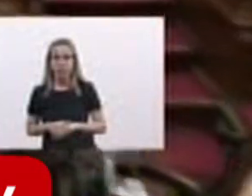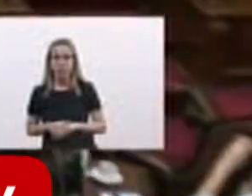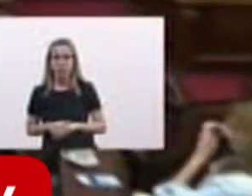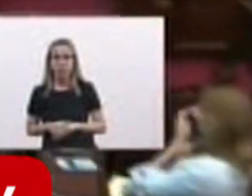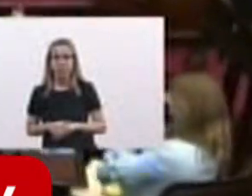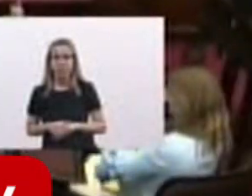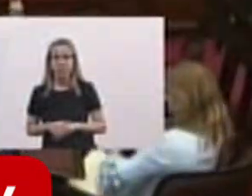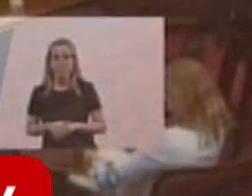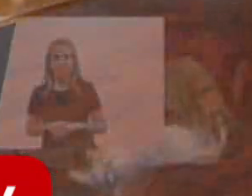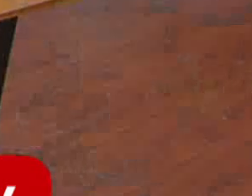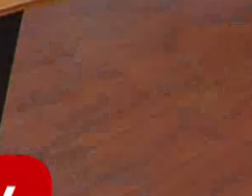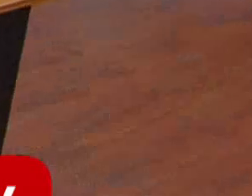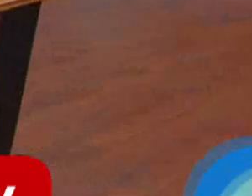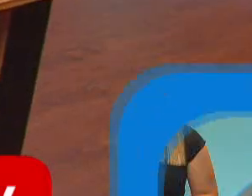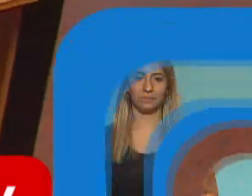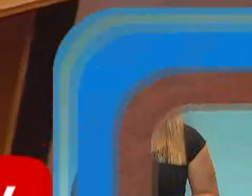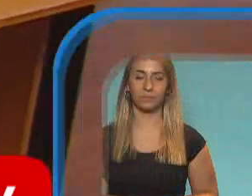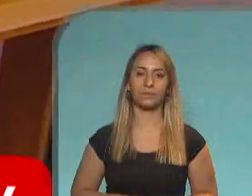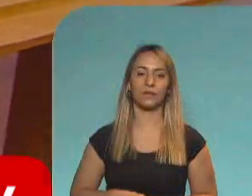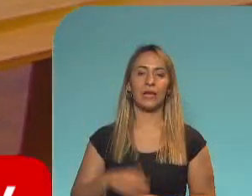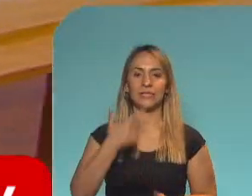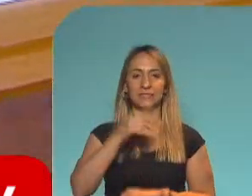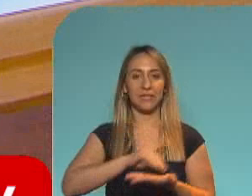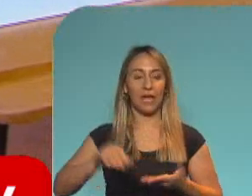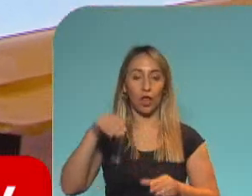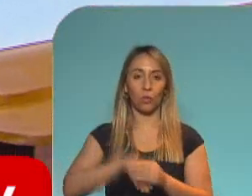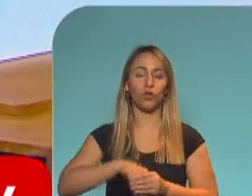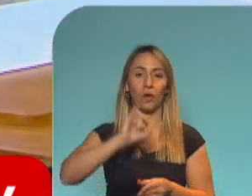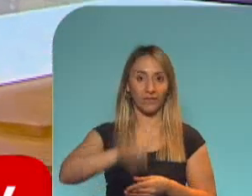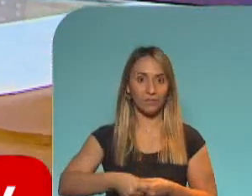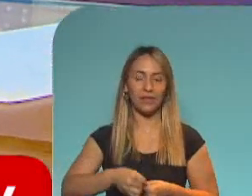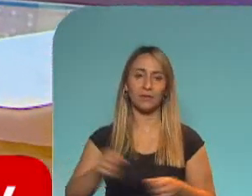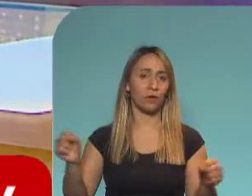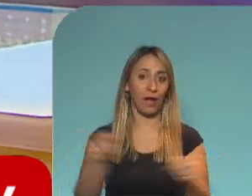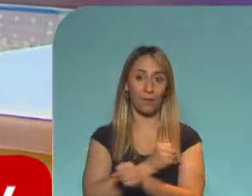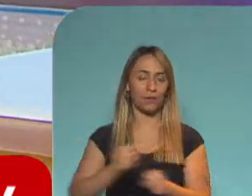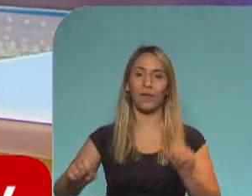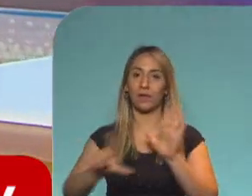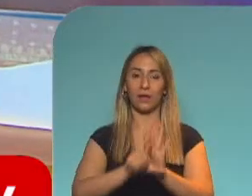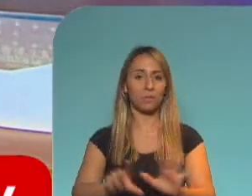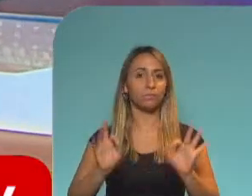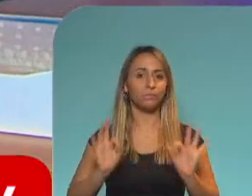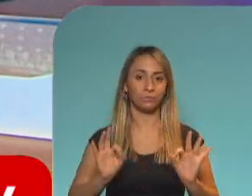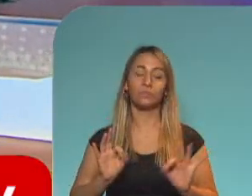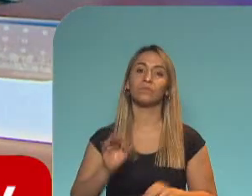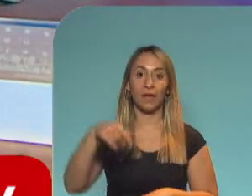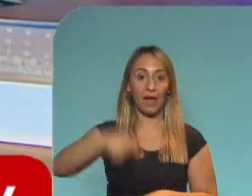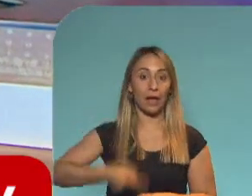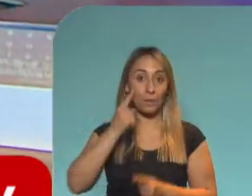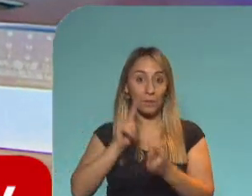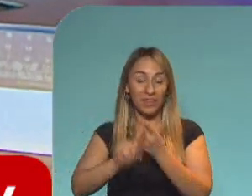el proyecto, el aporte solidario de las grandes fortunas se convierta en ley, y lo ves en vivo en Televisión